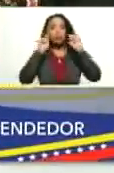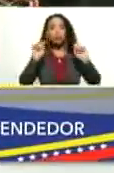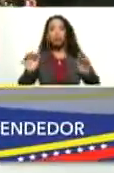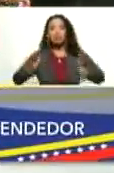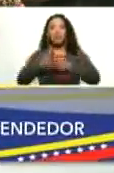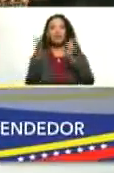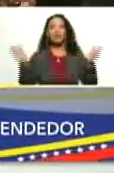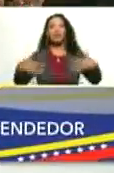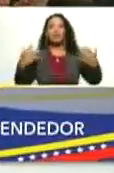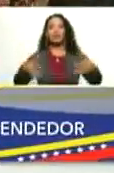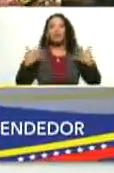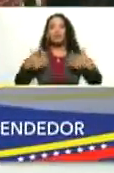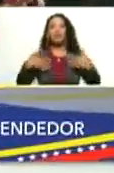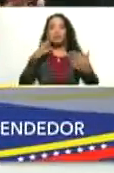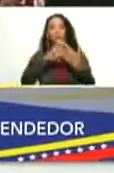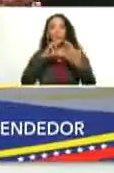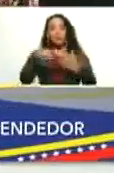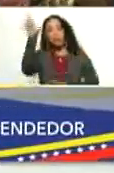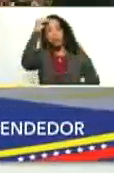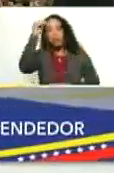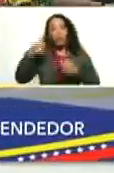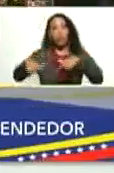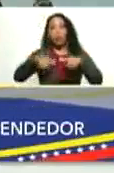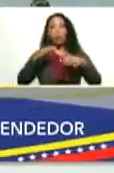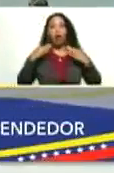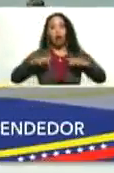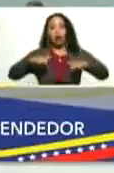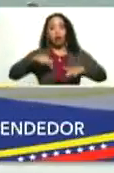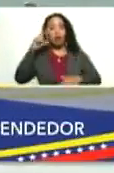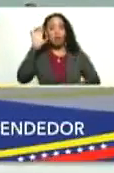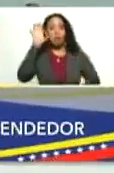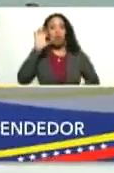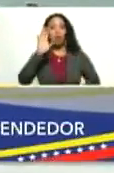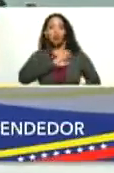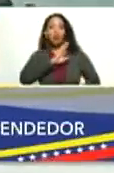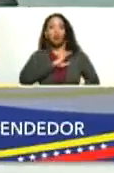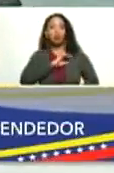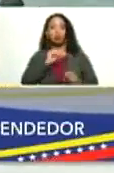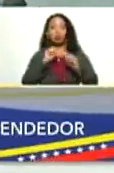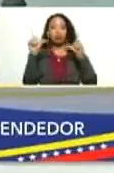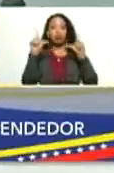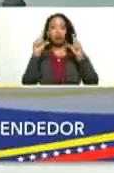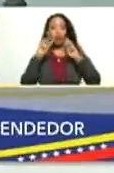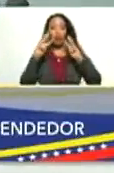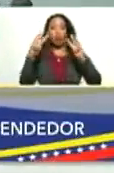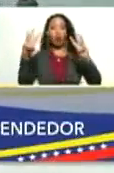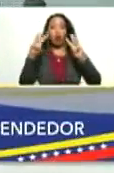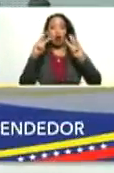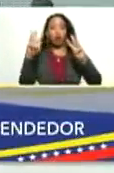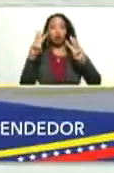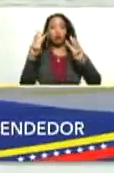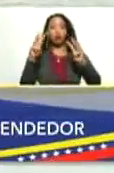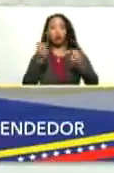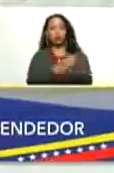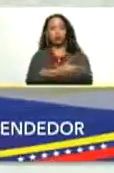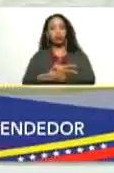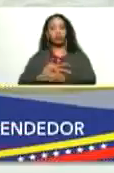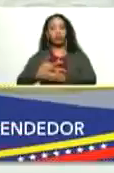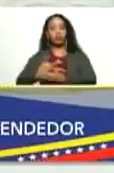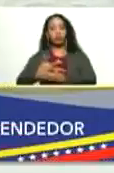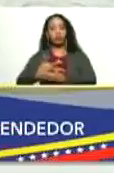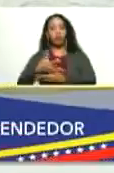al conocimiento del espacio físico de su país. Es impresionante los datos de los millones